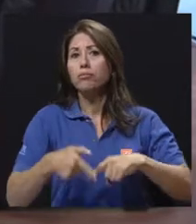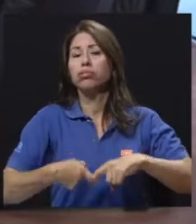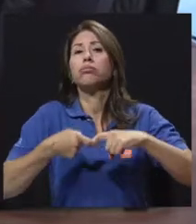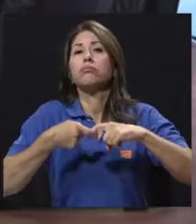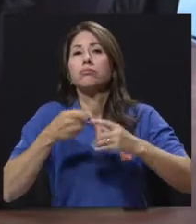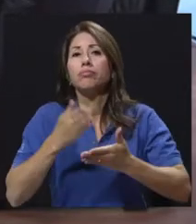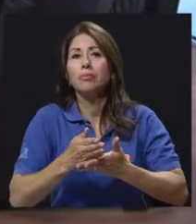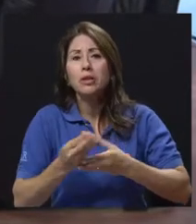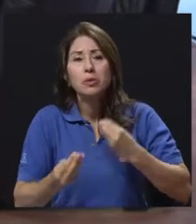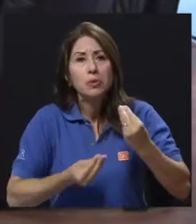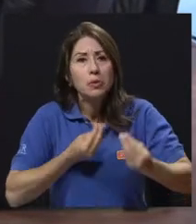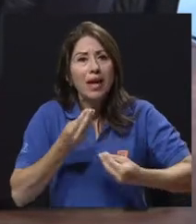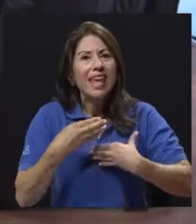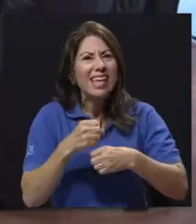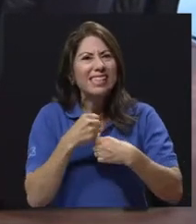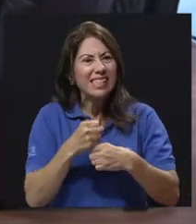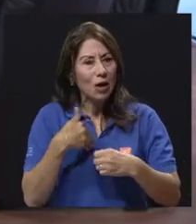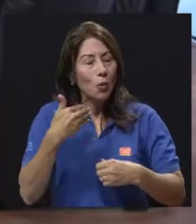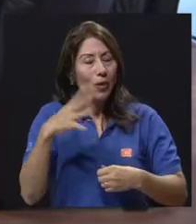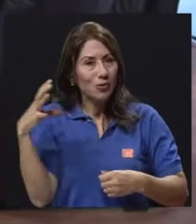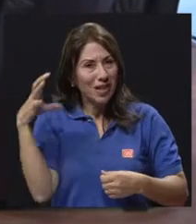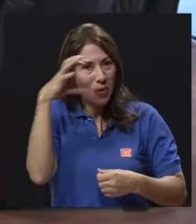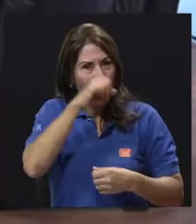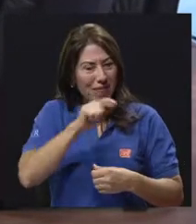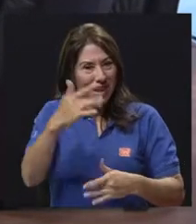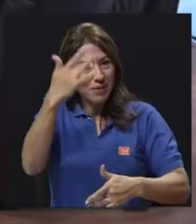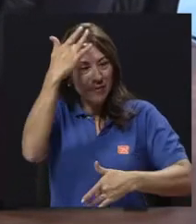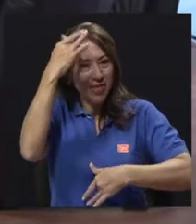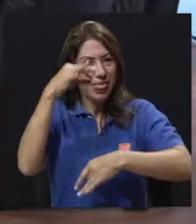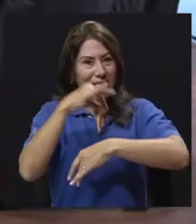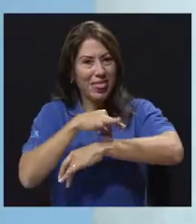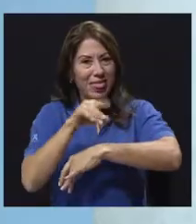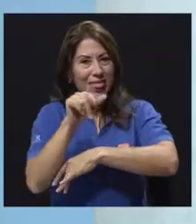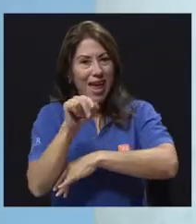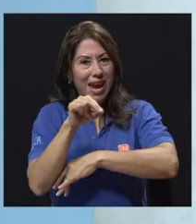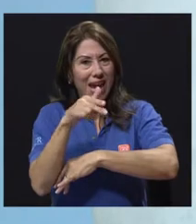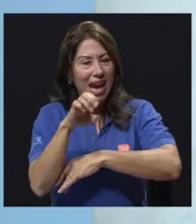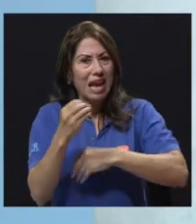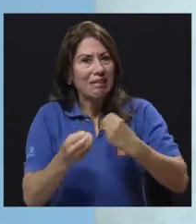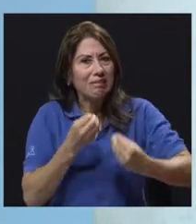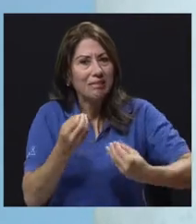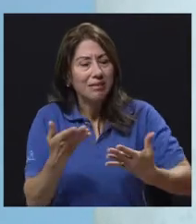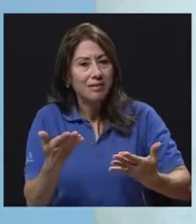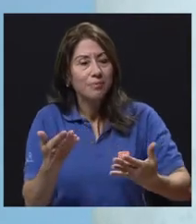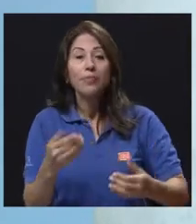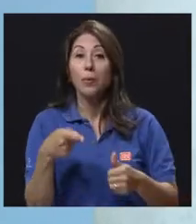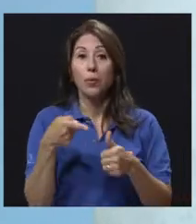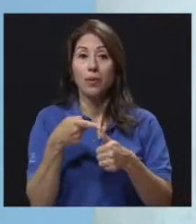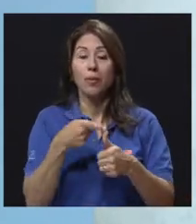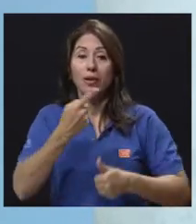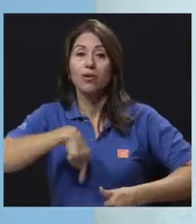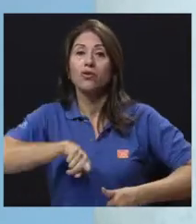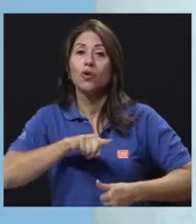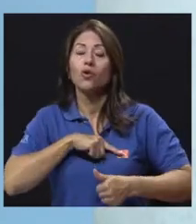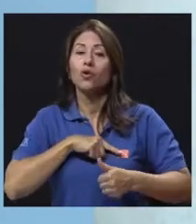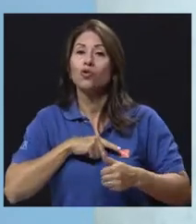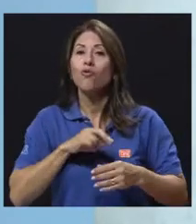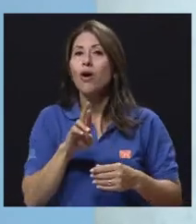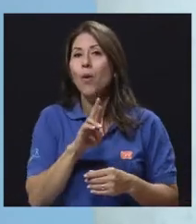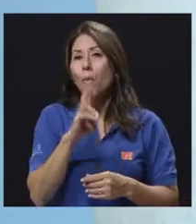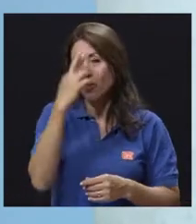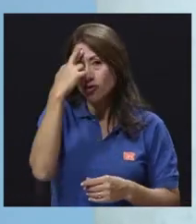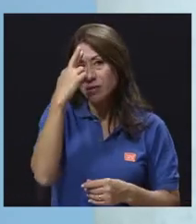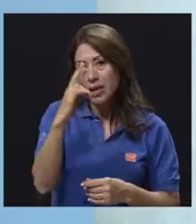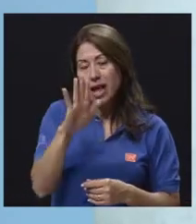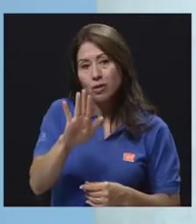¿qué hicieron ustedes en ese momento cuando supieron la noticia de que doña Marcela tenía dengue? Sí, nosotros lo que hicimos, bueno, primero fue como respetar también un